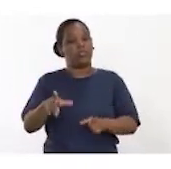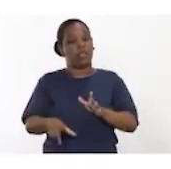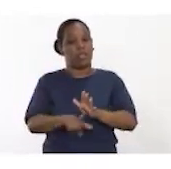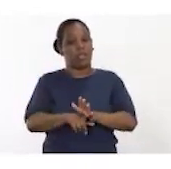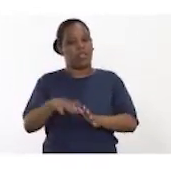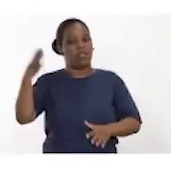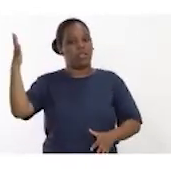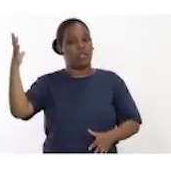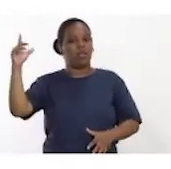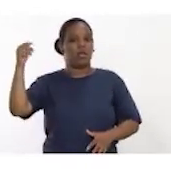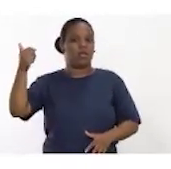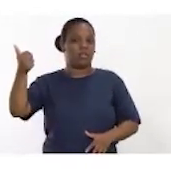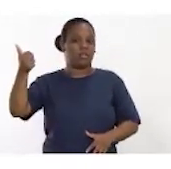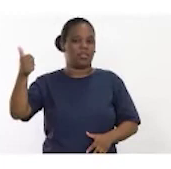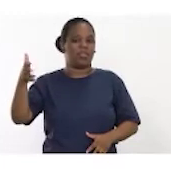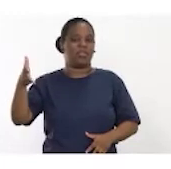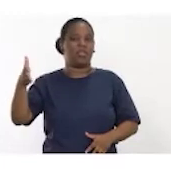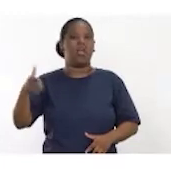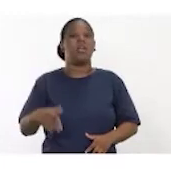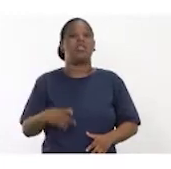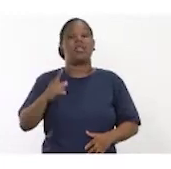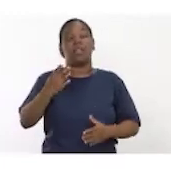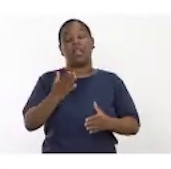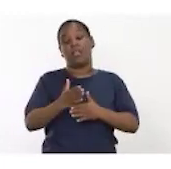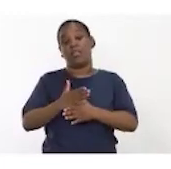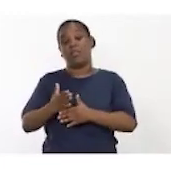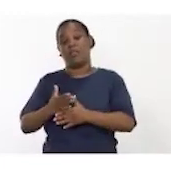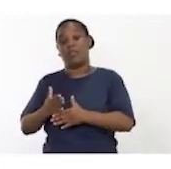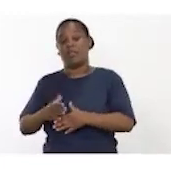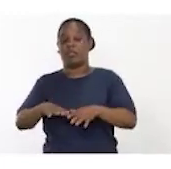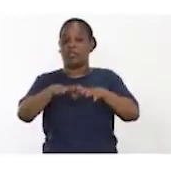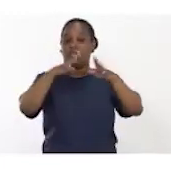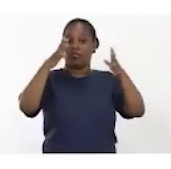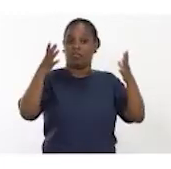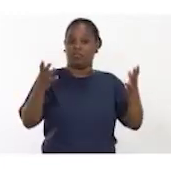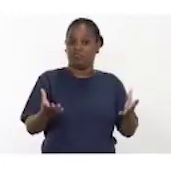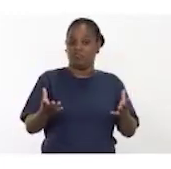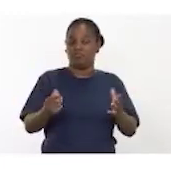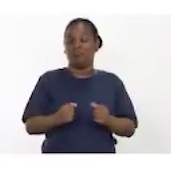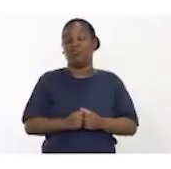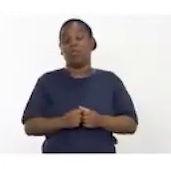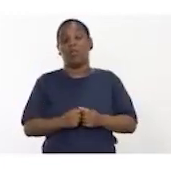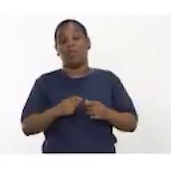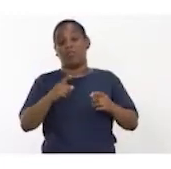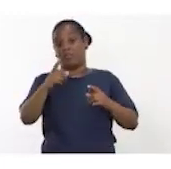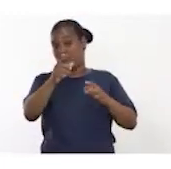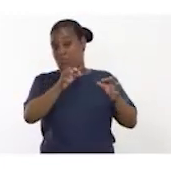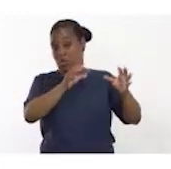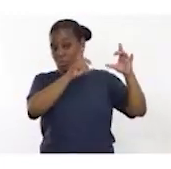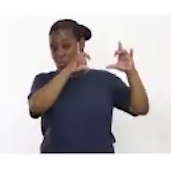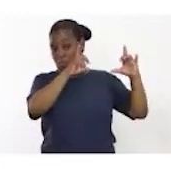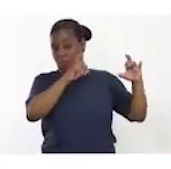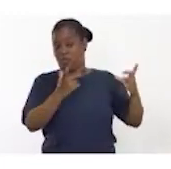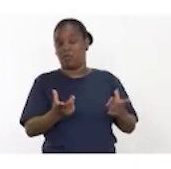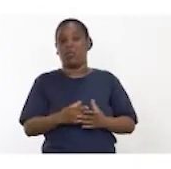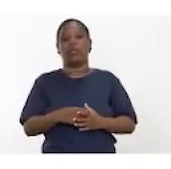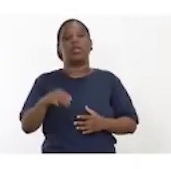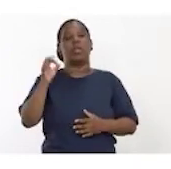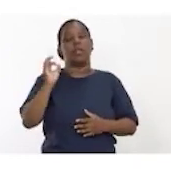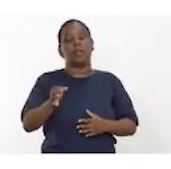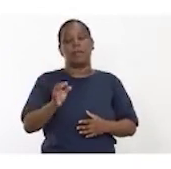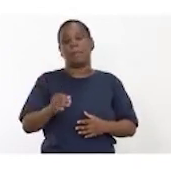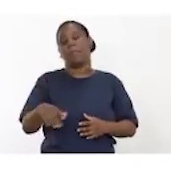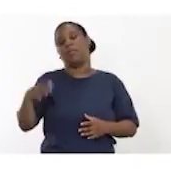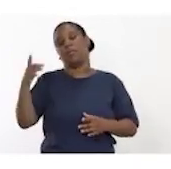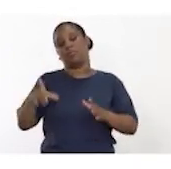derecha. Y en las distintas configuraciones, el campo magnético para diferentes configuraciones